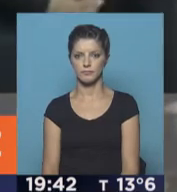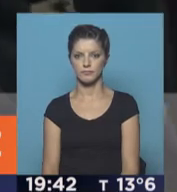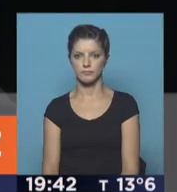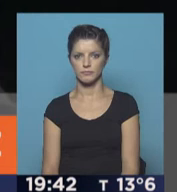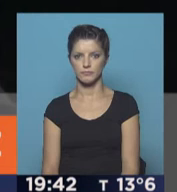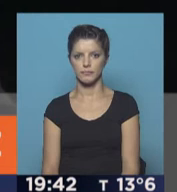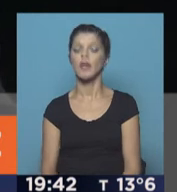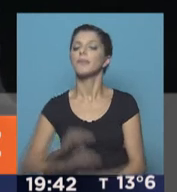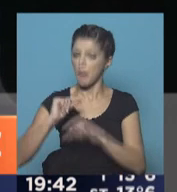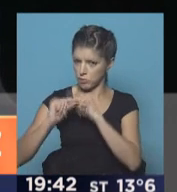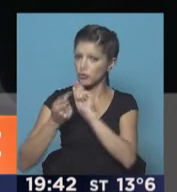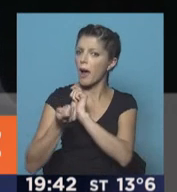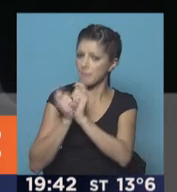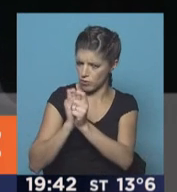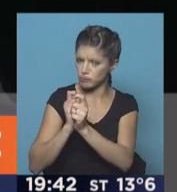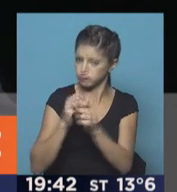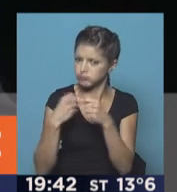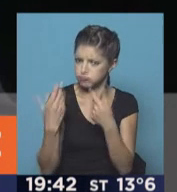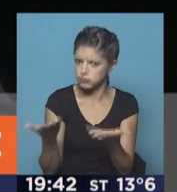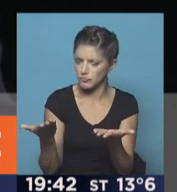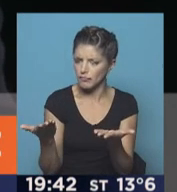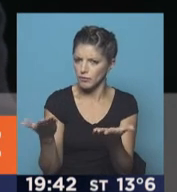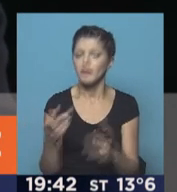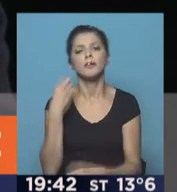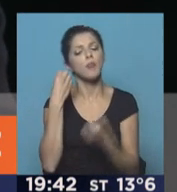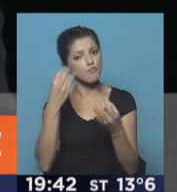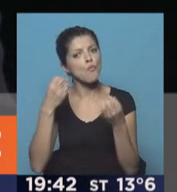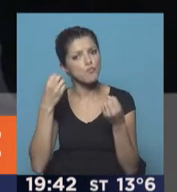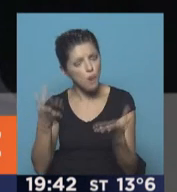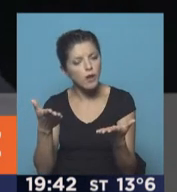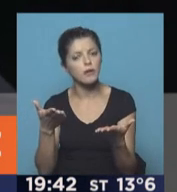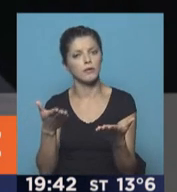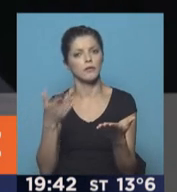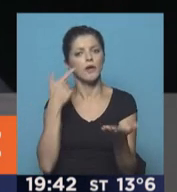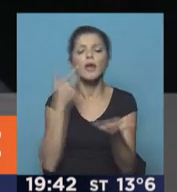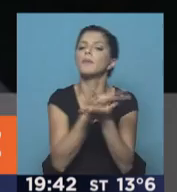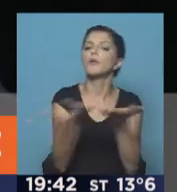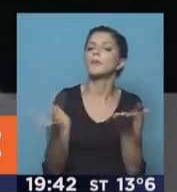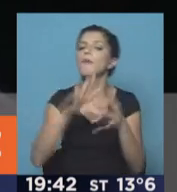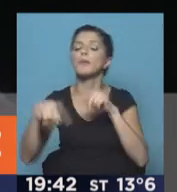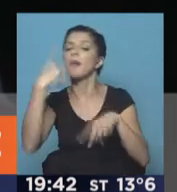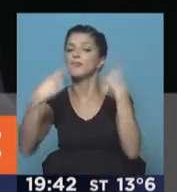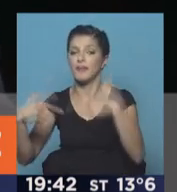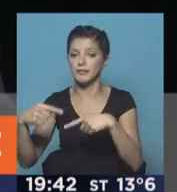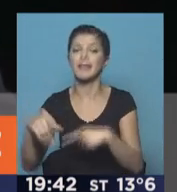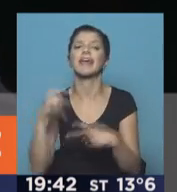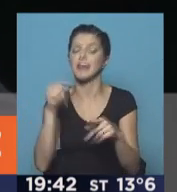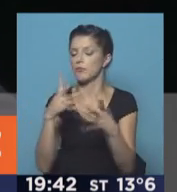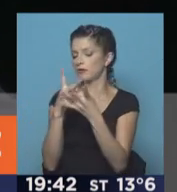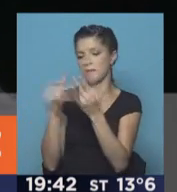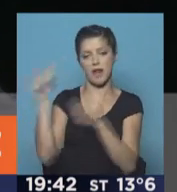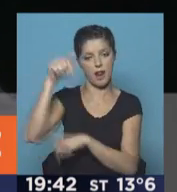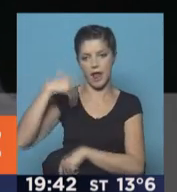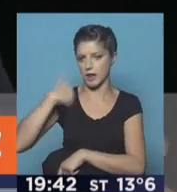Estamos cambiando, claramente, y está bueno que pongamos a la luz todas las prácticas que queremos erradicar de la